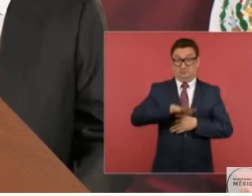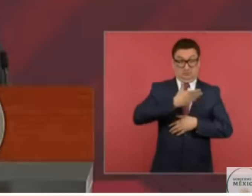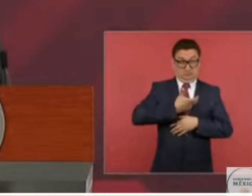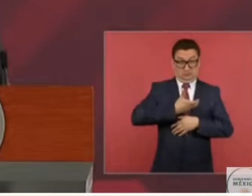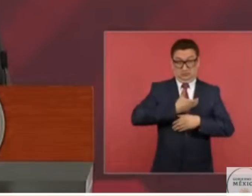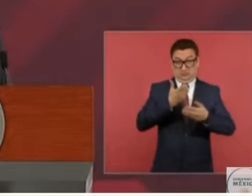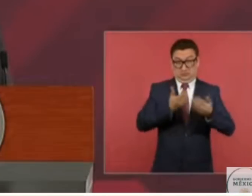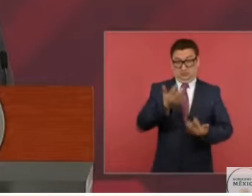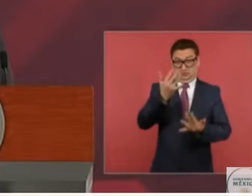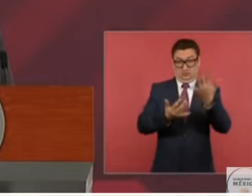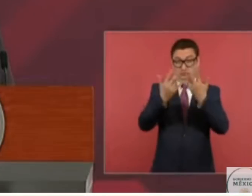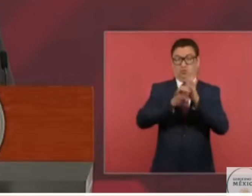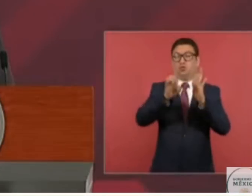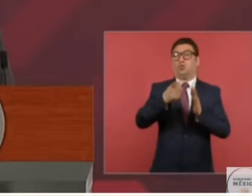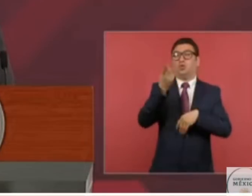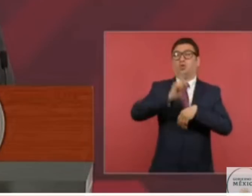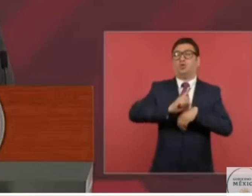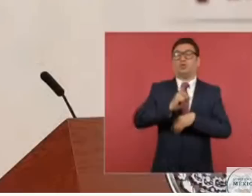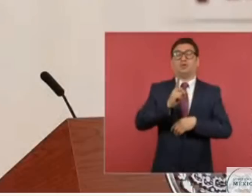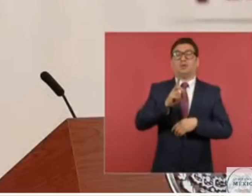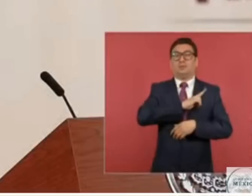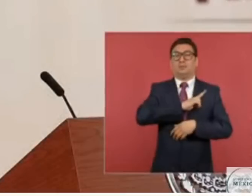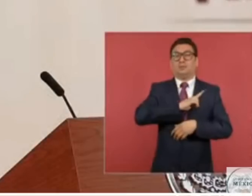mandaron a un virrey porque era mucha la corrupción,